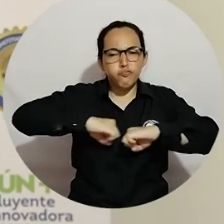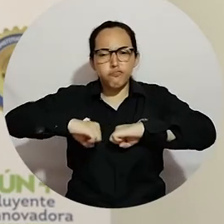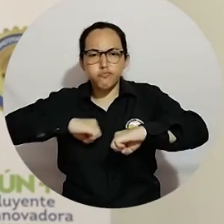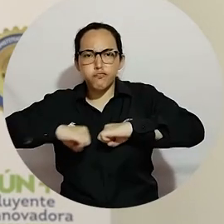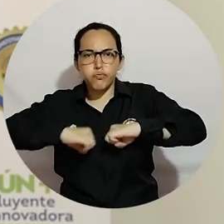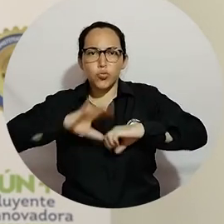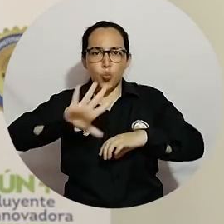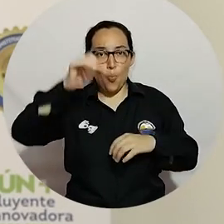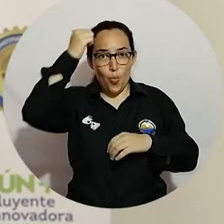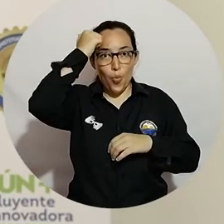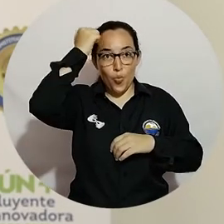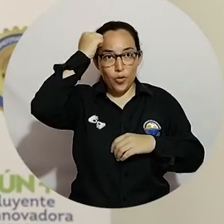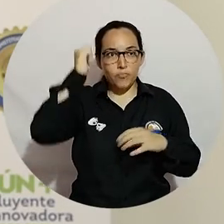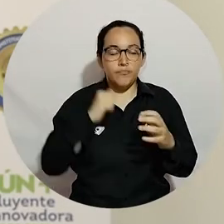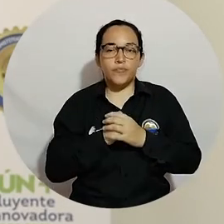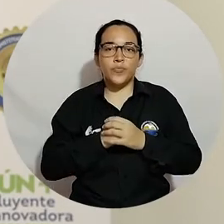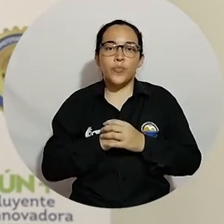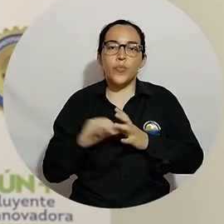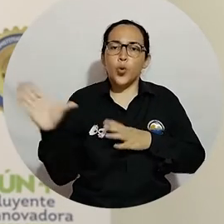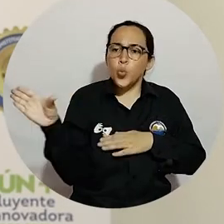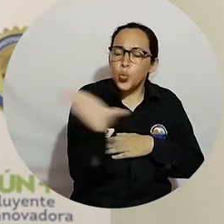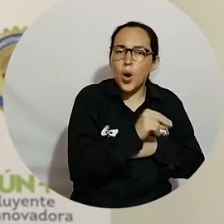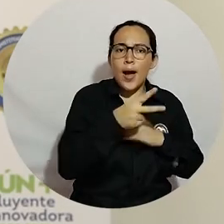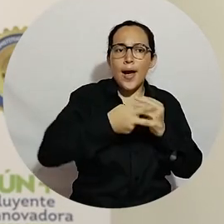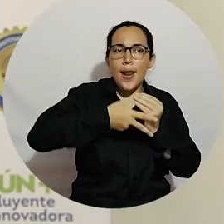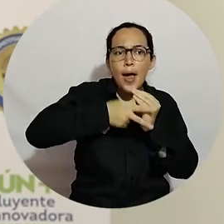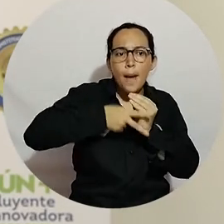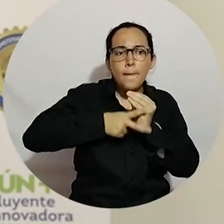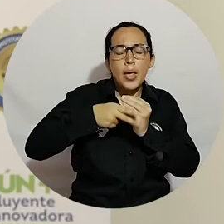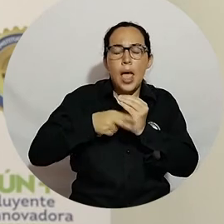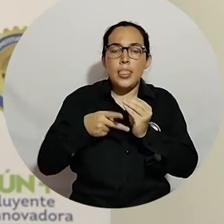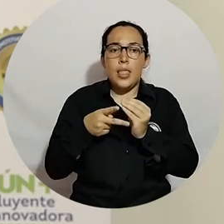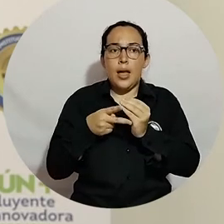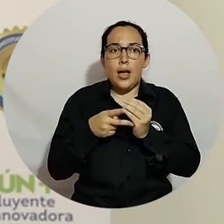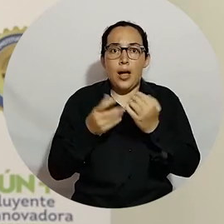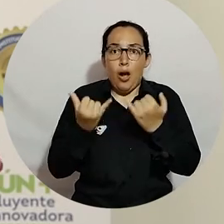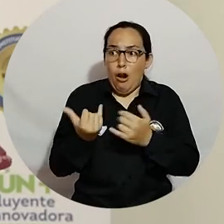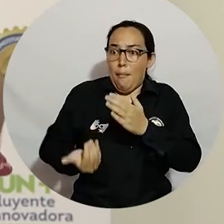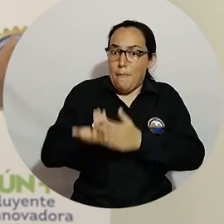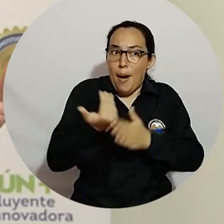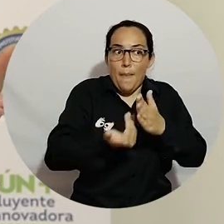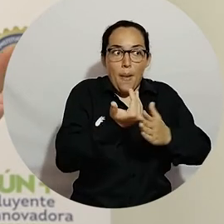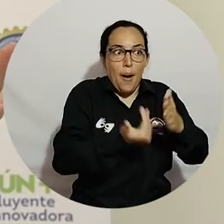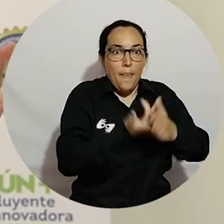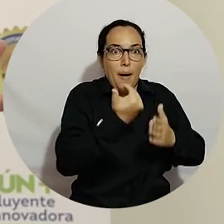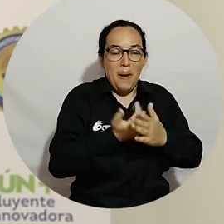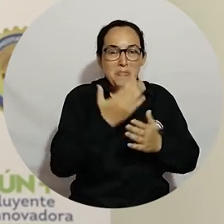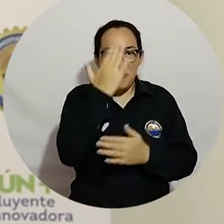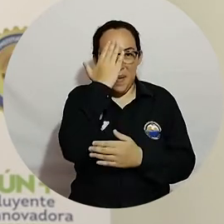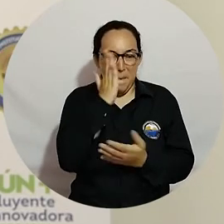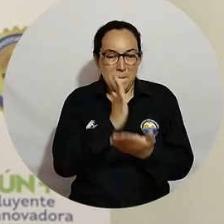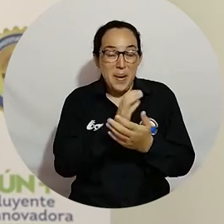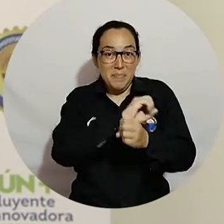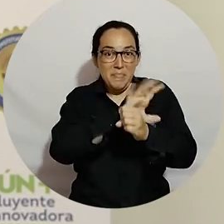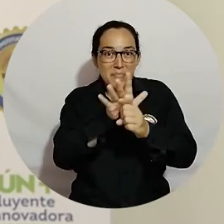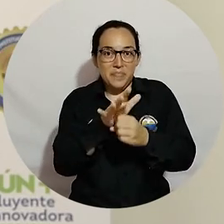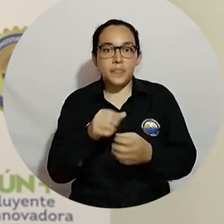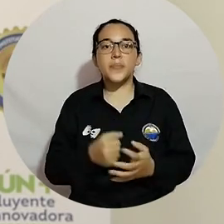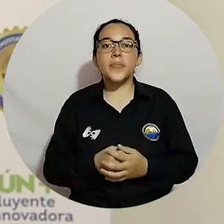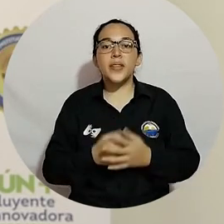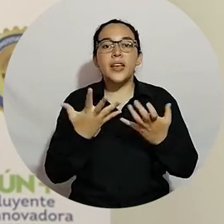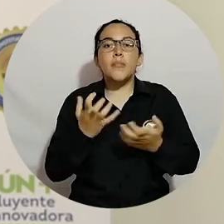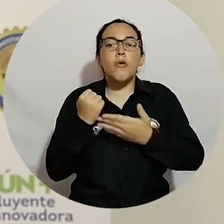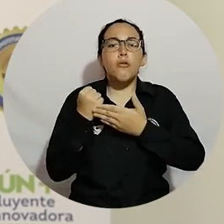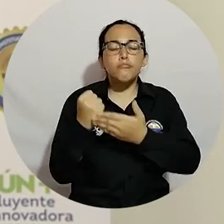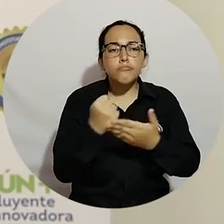la docencia con todo lo de las herramientas que han surgido en la nueva era a partir de la pandemia. Queremos ayudar